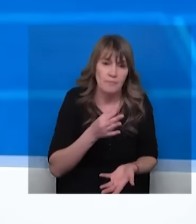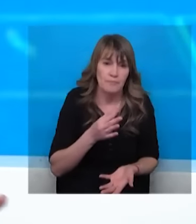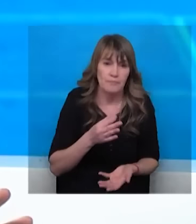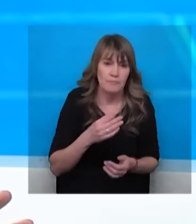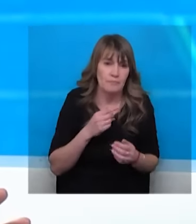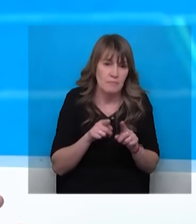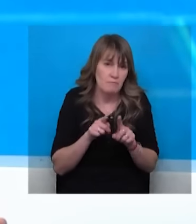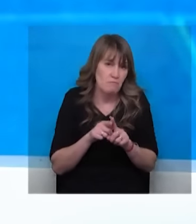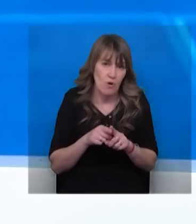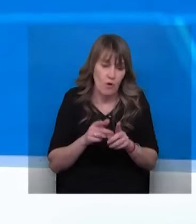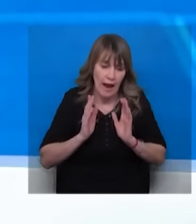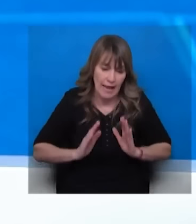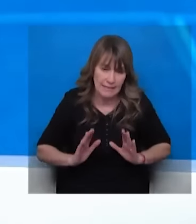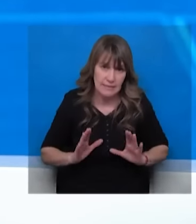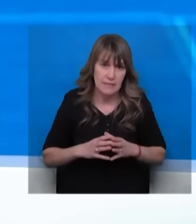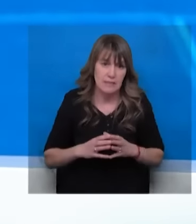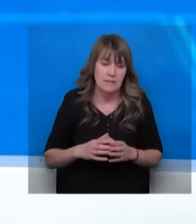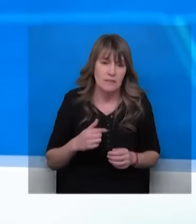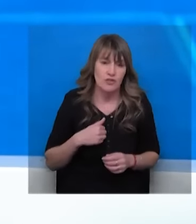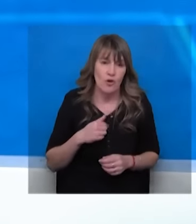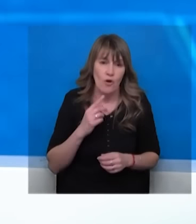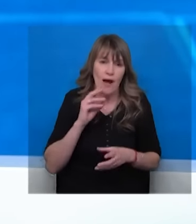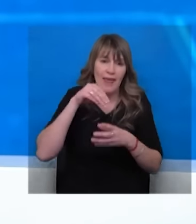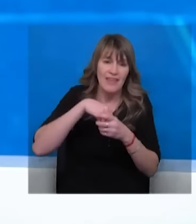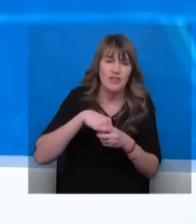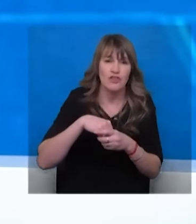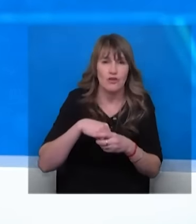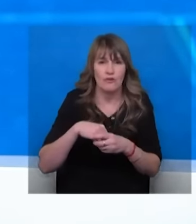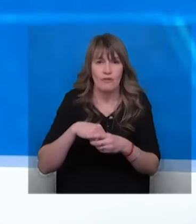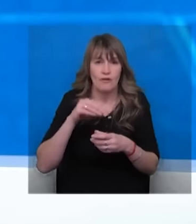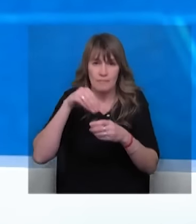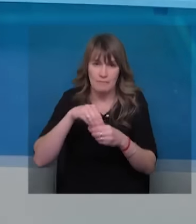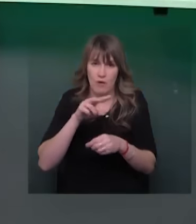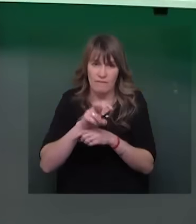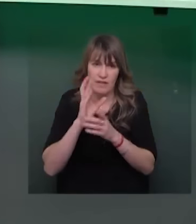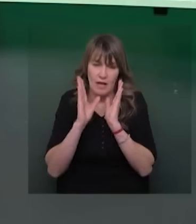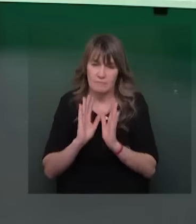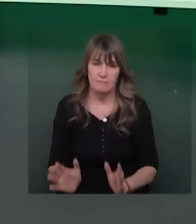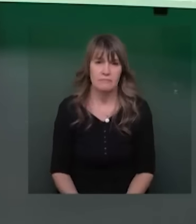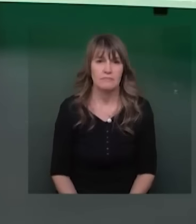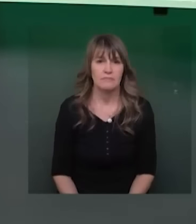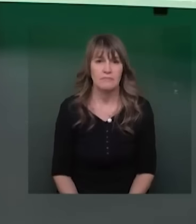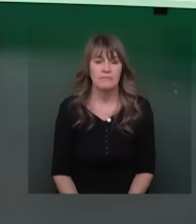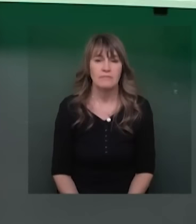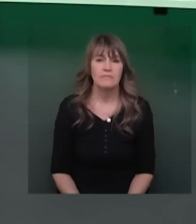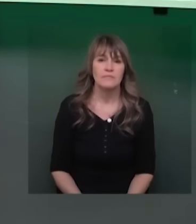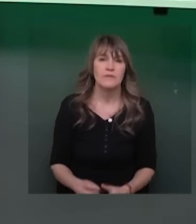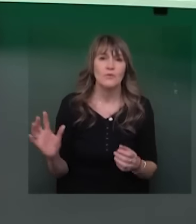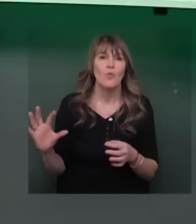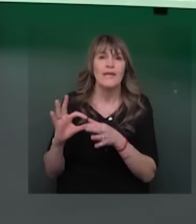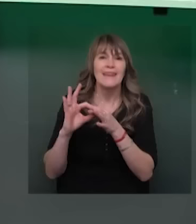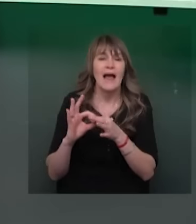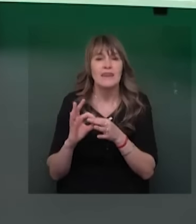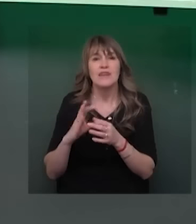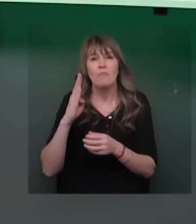línea de comportamiento en este caso la voy a hacer donde corresponde no Y la unidad popular